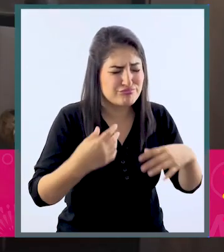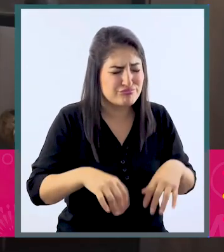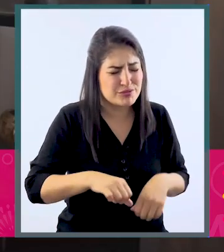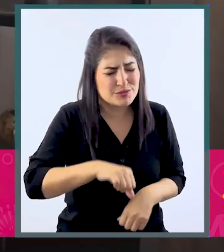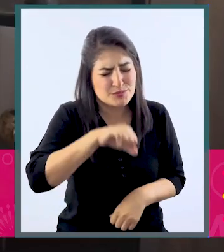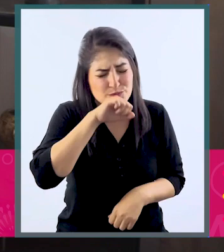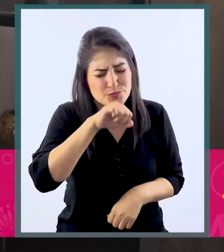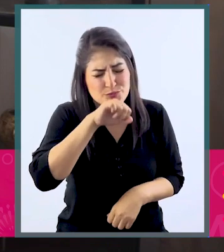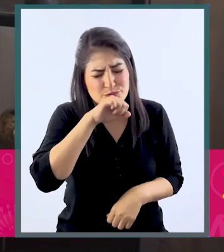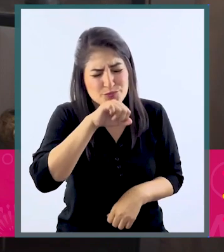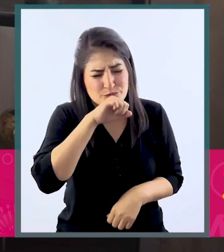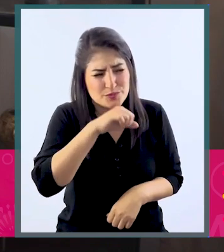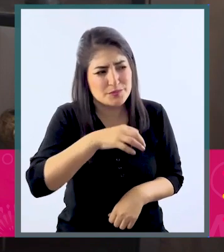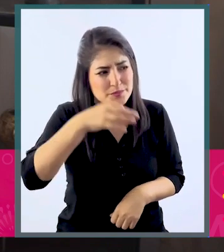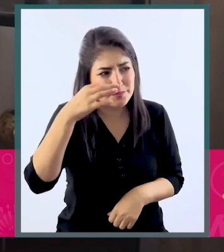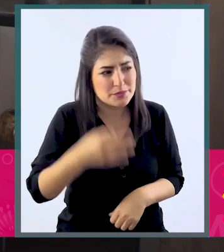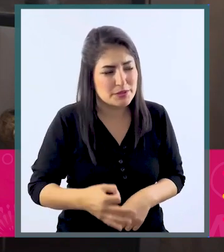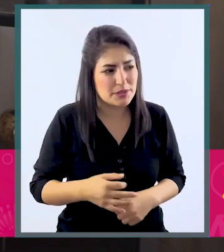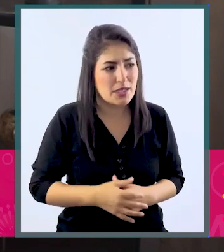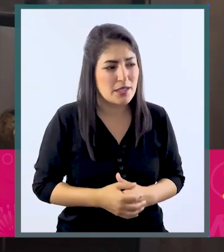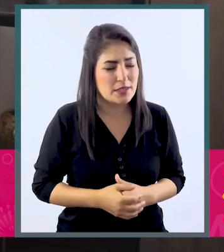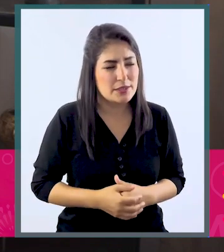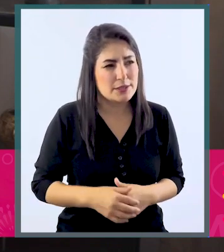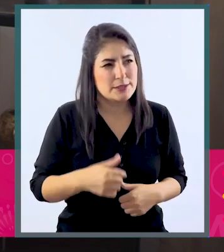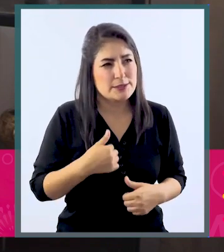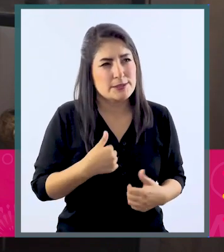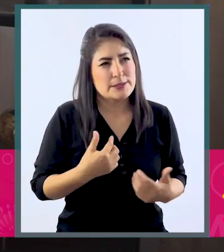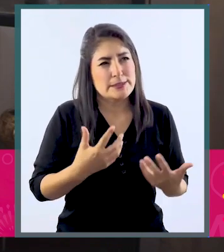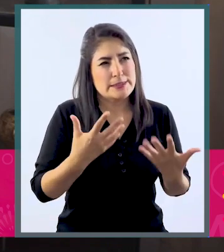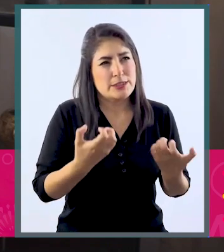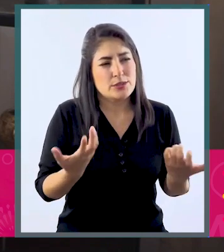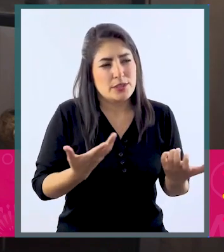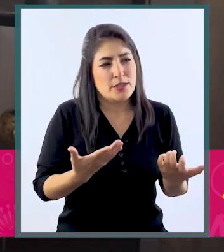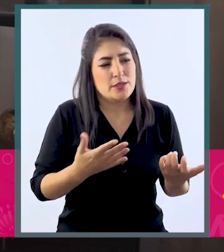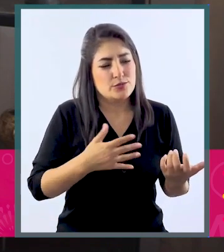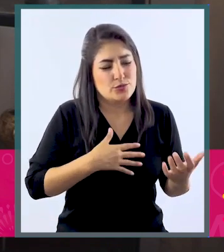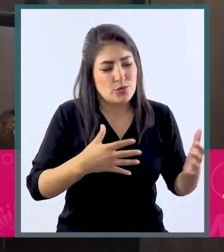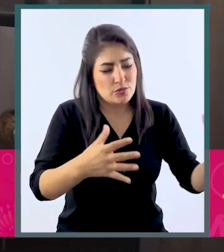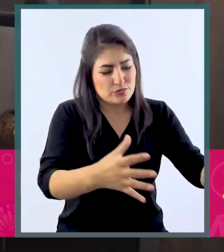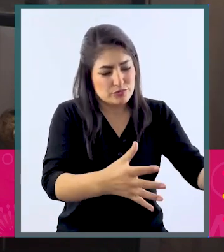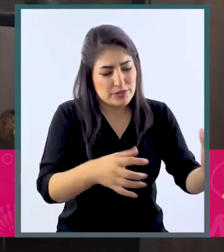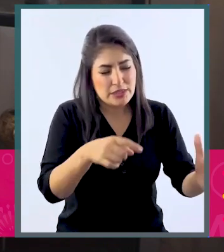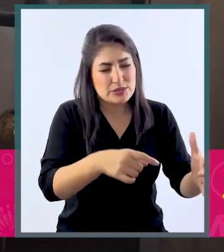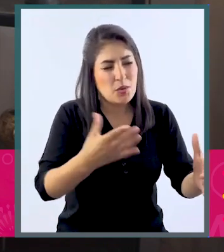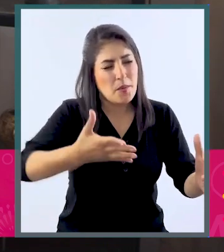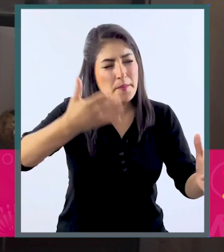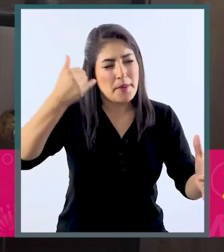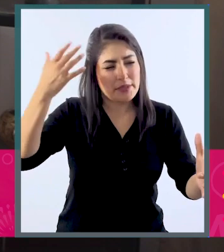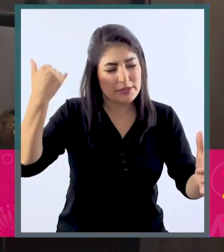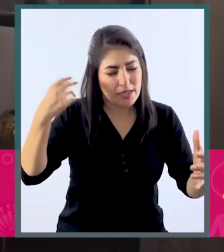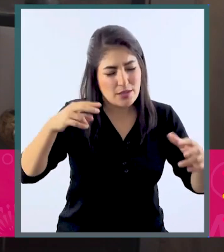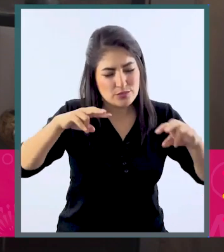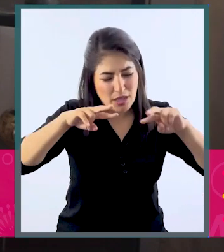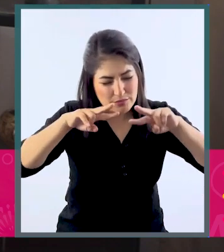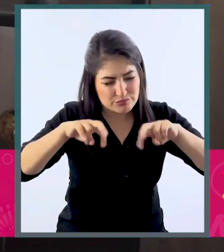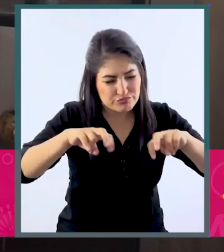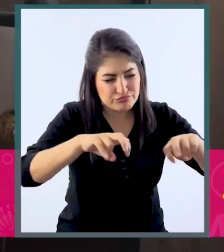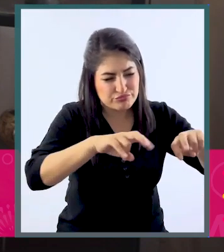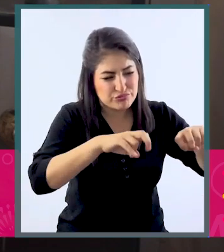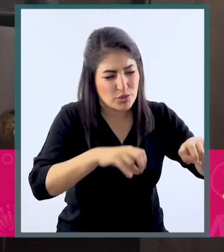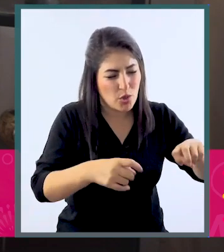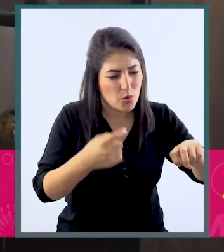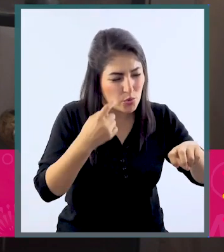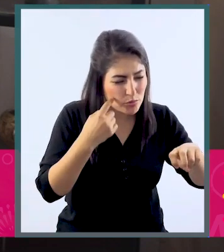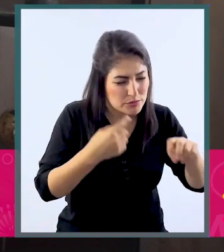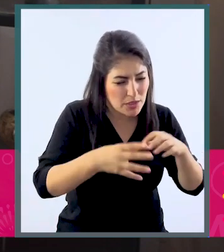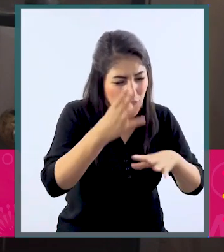pasión siempre estamos tratando no solamente de promover y difundir el pasado, sino de investigarlo para